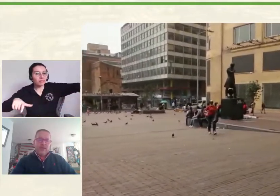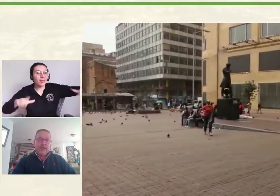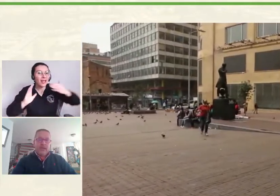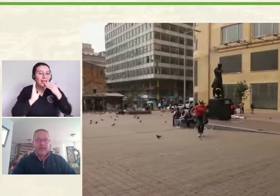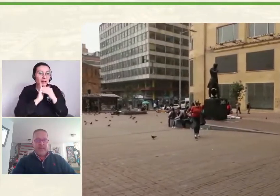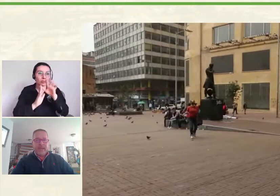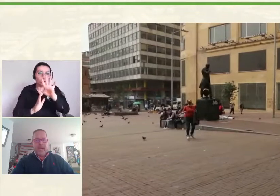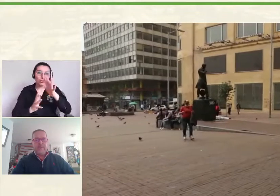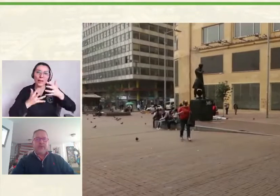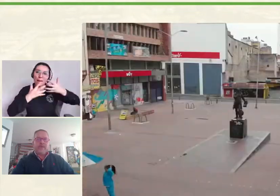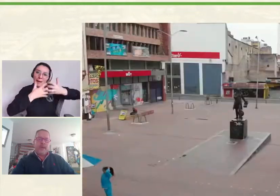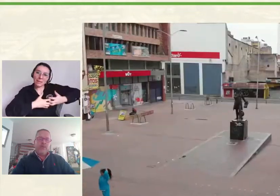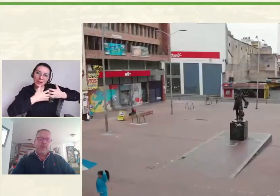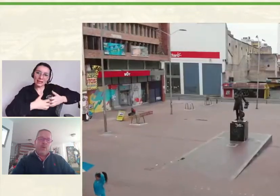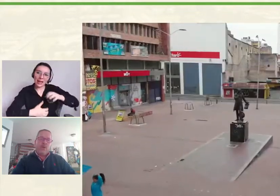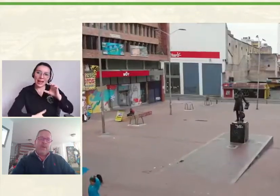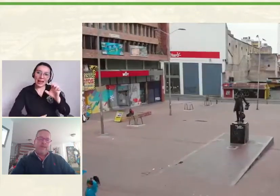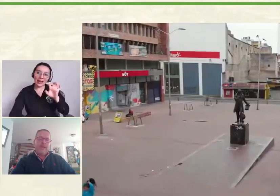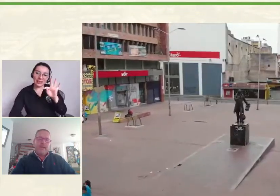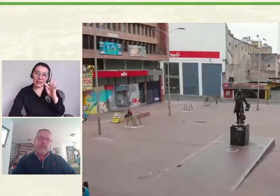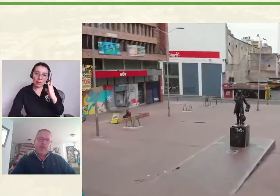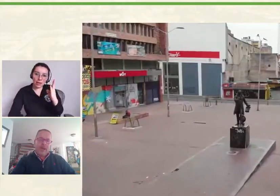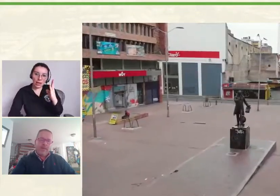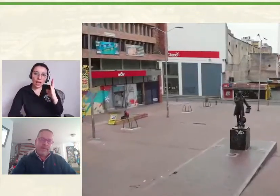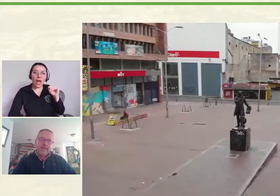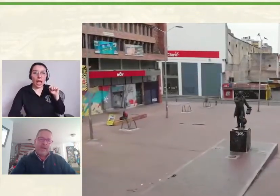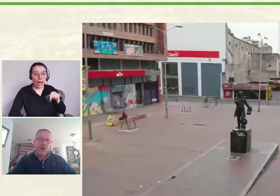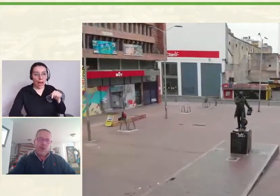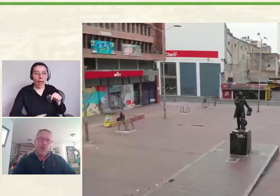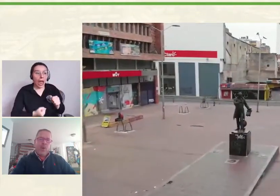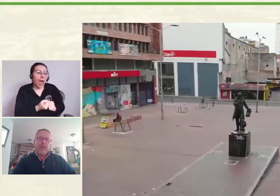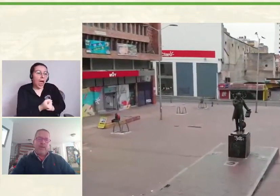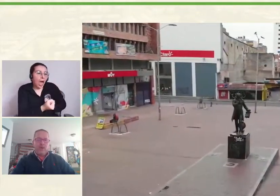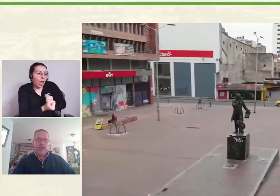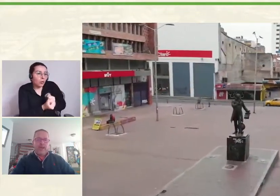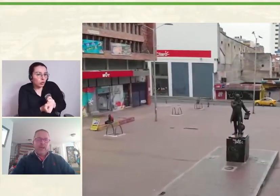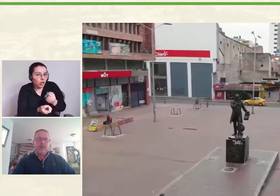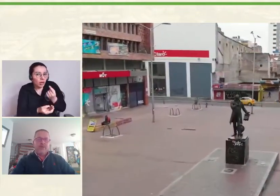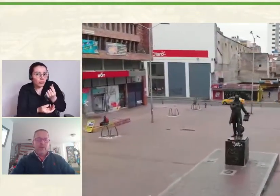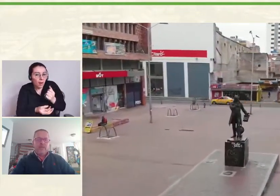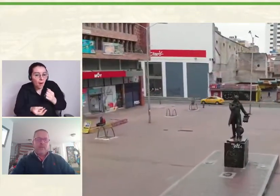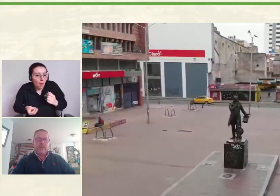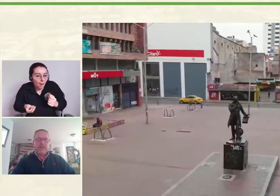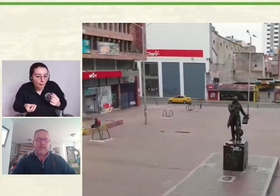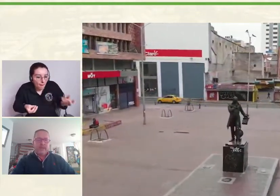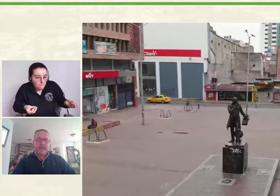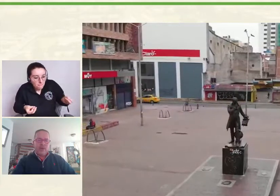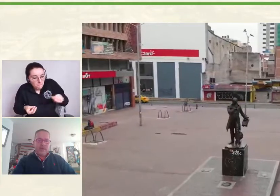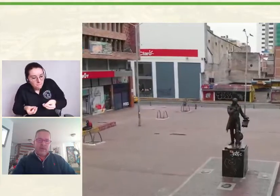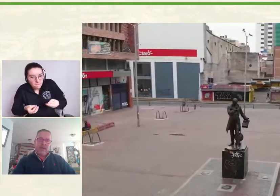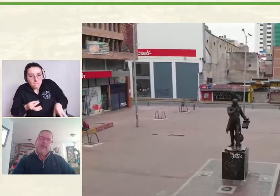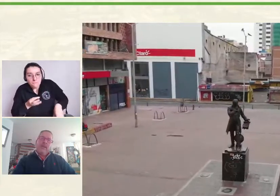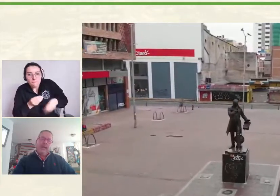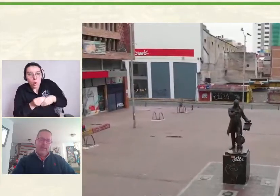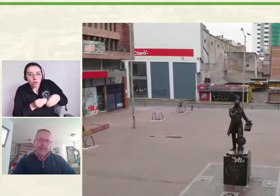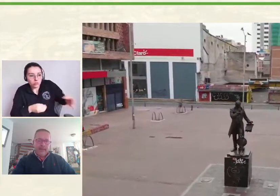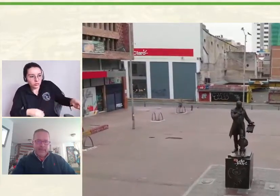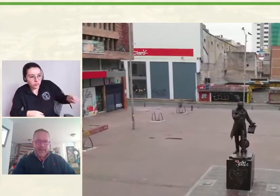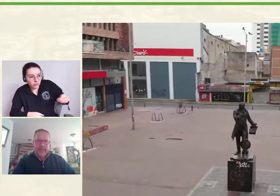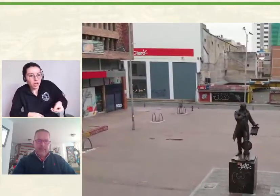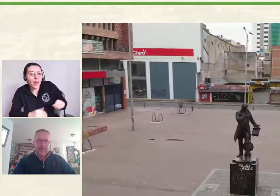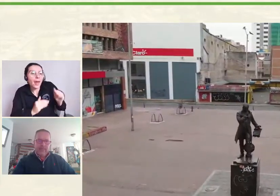donde ellos finalmente aportarían un poco más que una vivienda o un local normal. Entonces es muy importante tener en cuenta